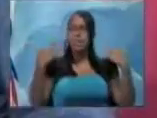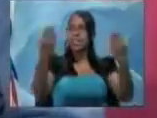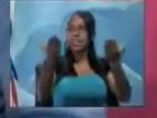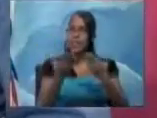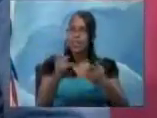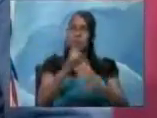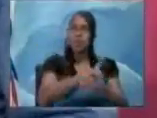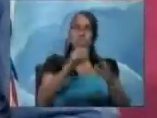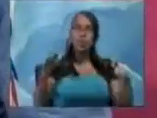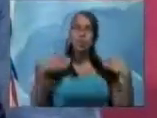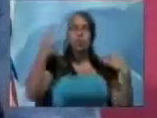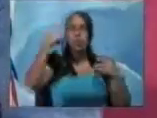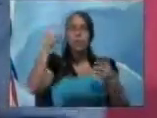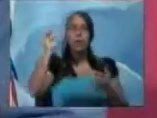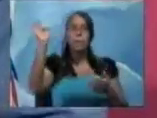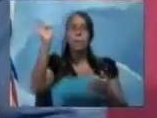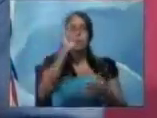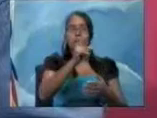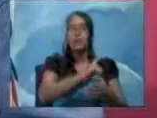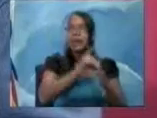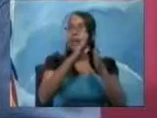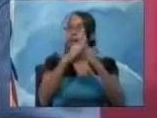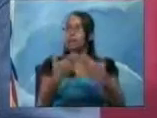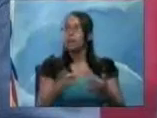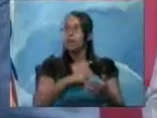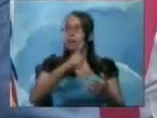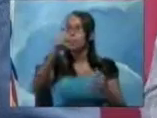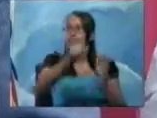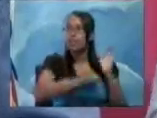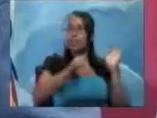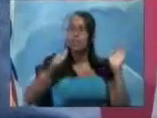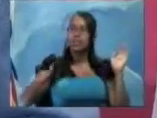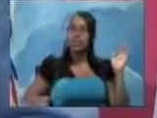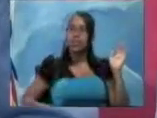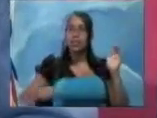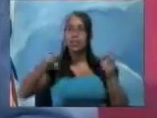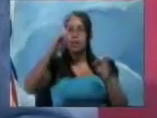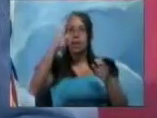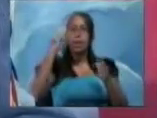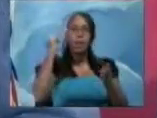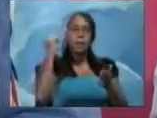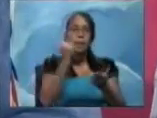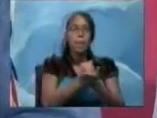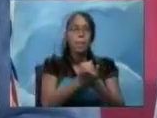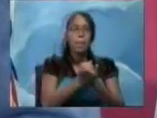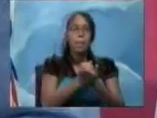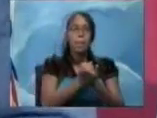gozo para predicar la palabra del señor Dios le